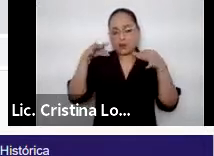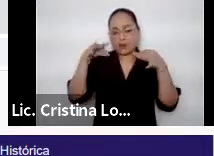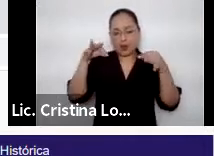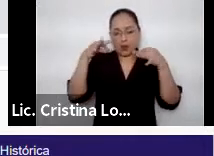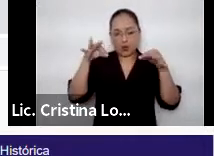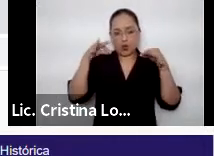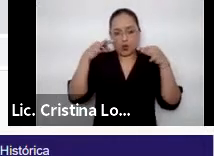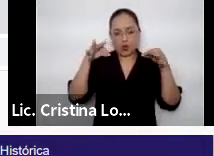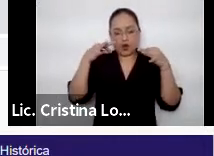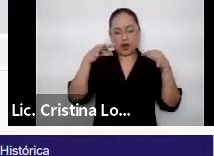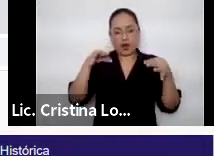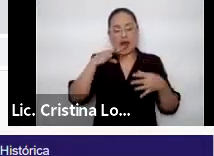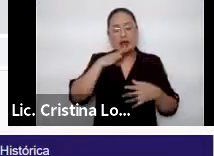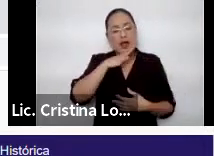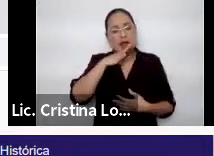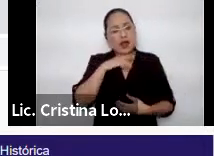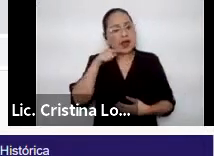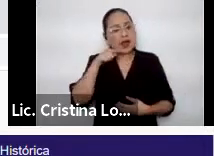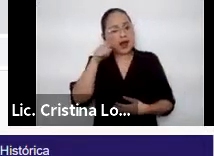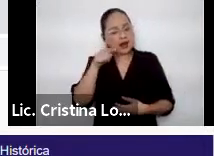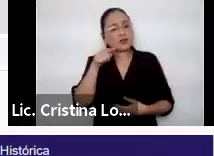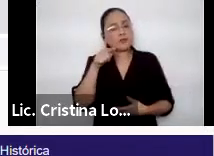encontrar precisamente